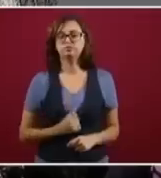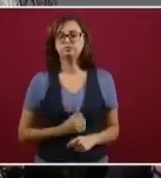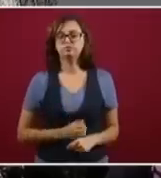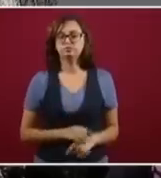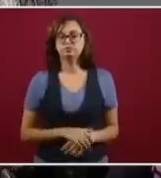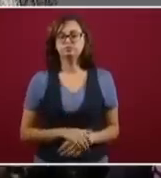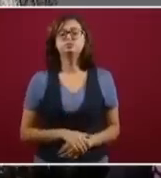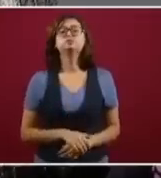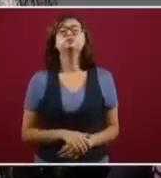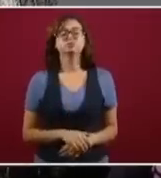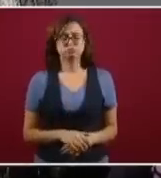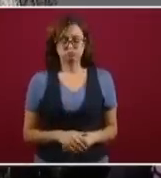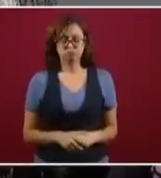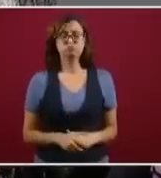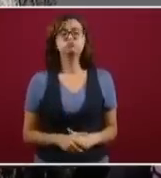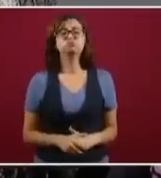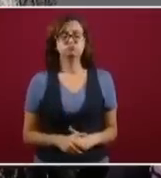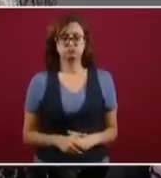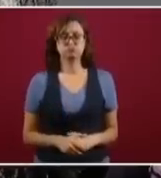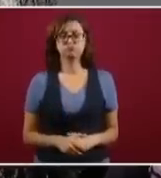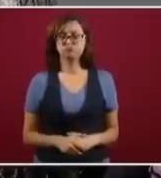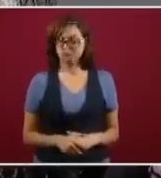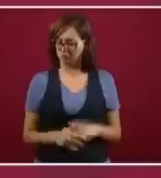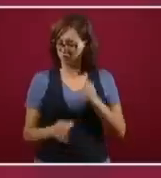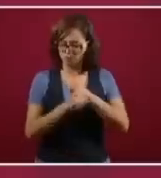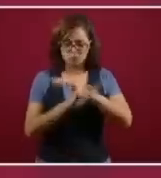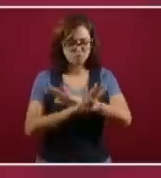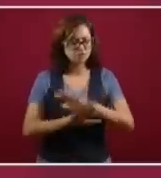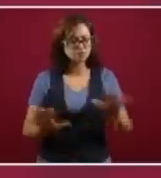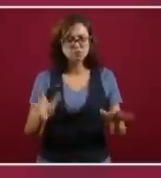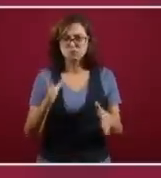Sí, los datos que sean,